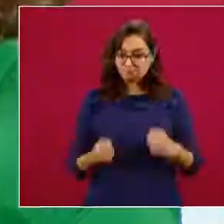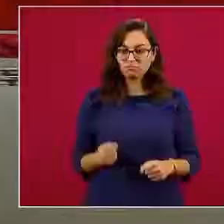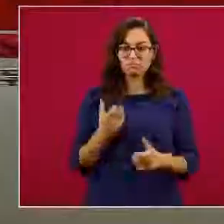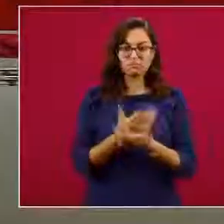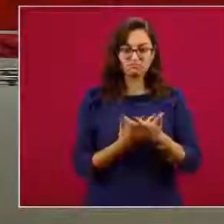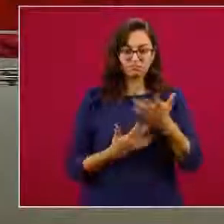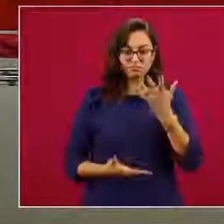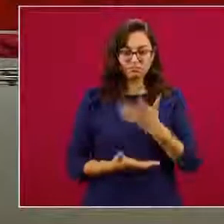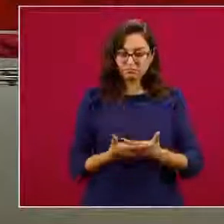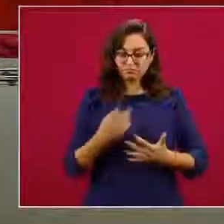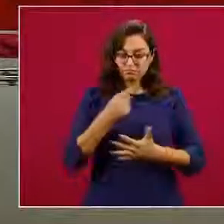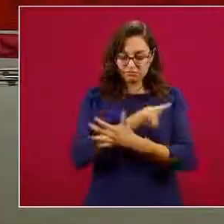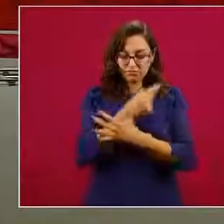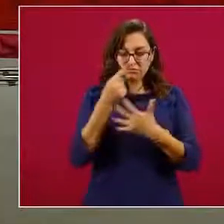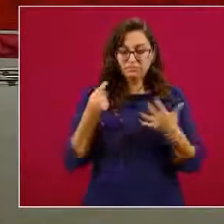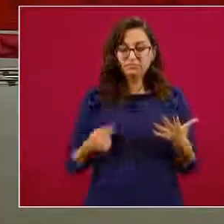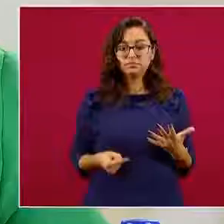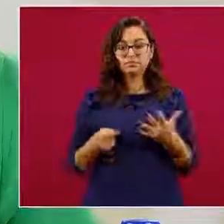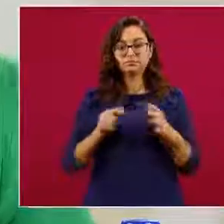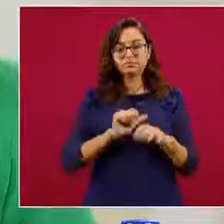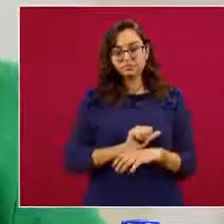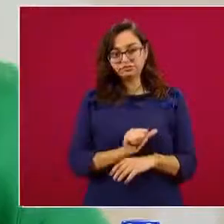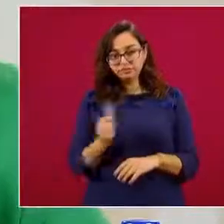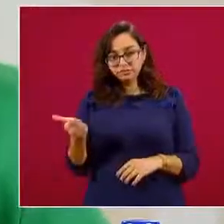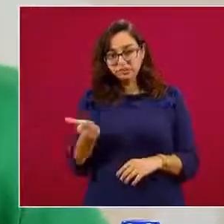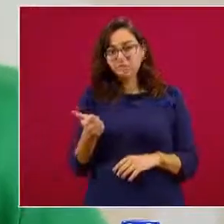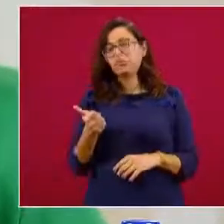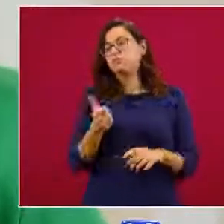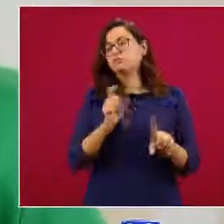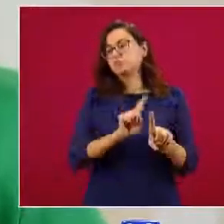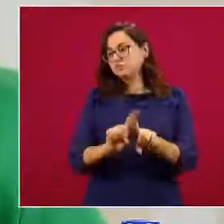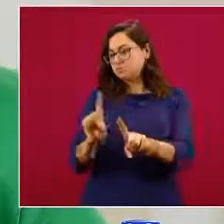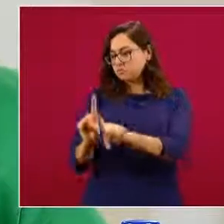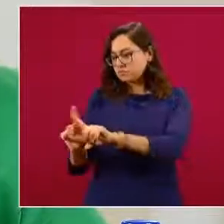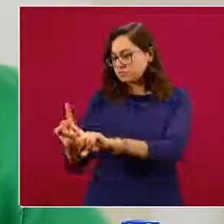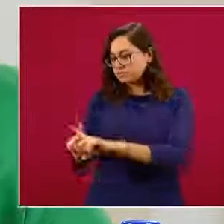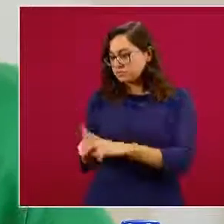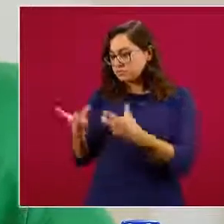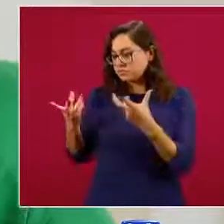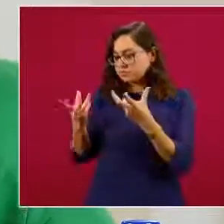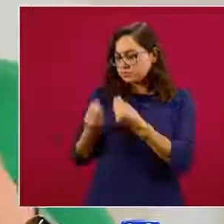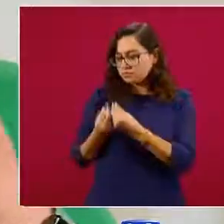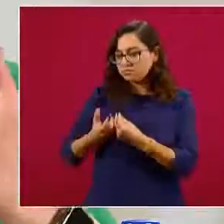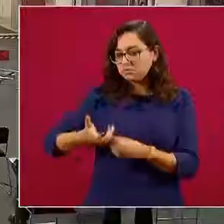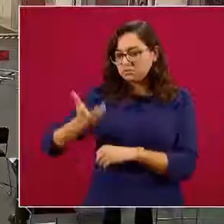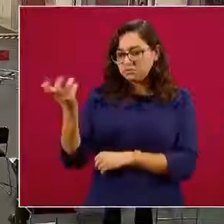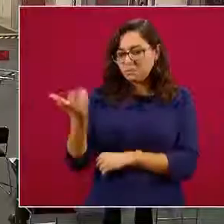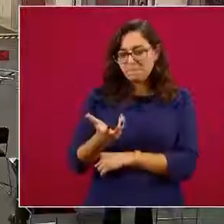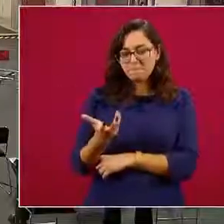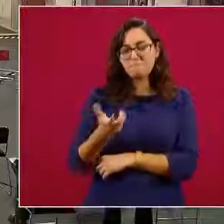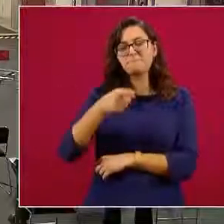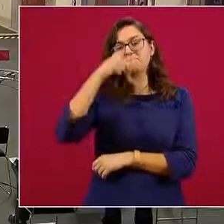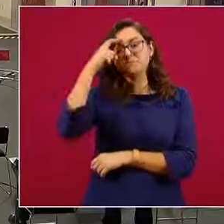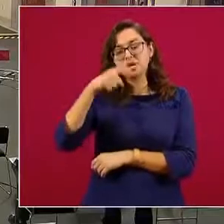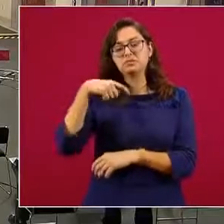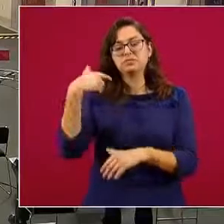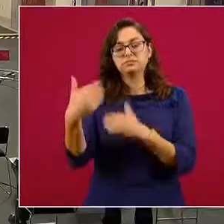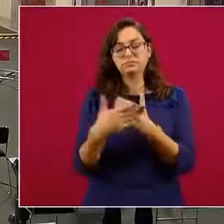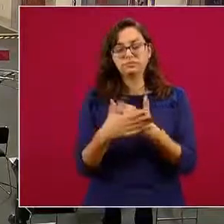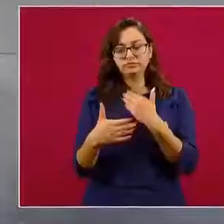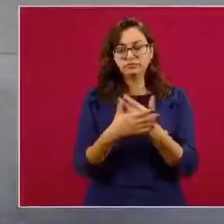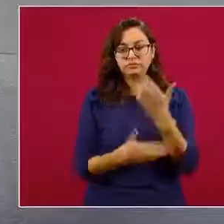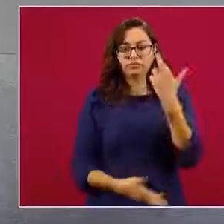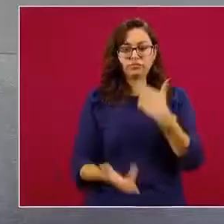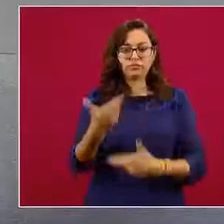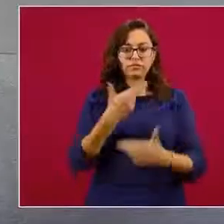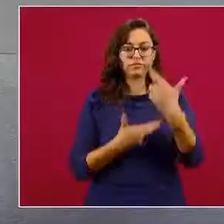estas y como otras que estamos haciendo con diferentes sectores para asegurar que el regreso a